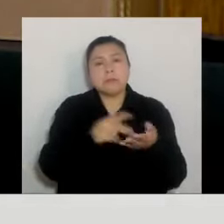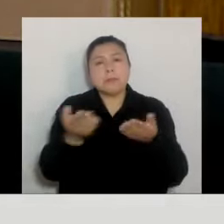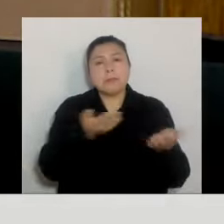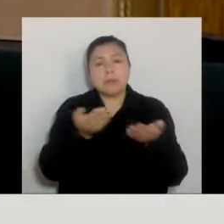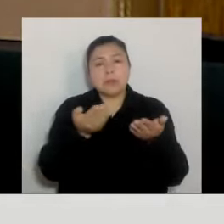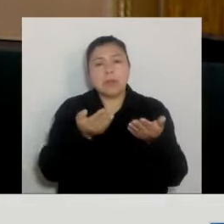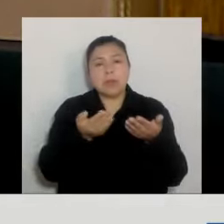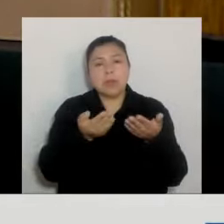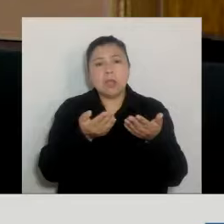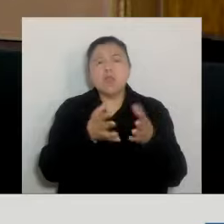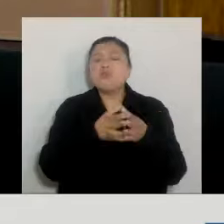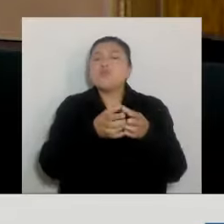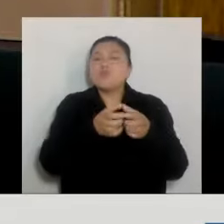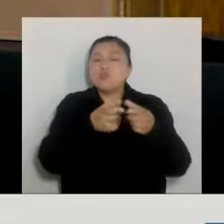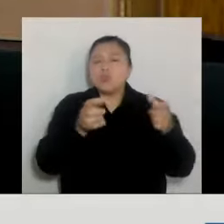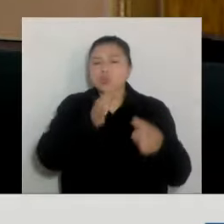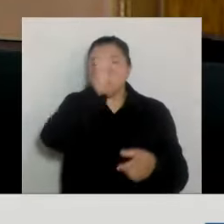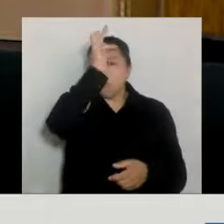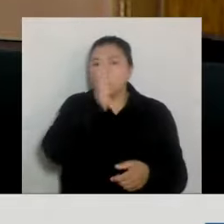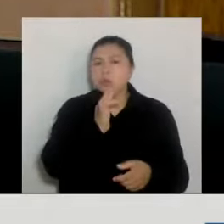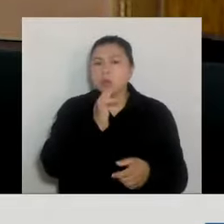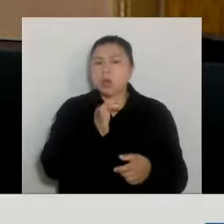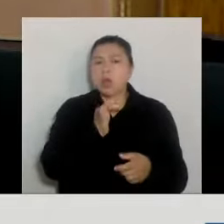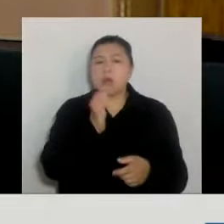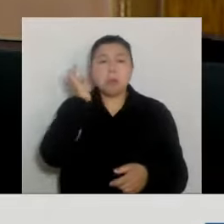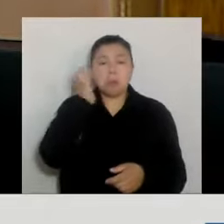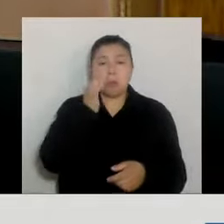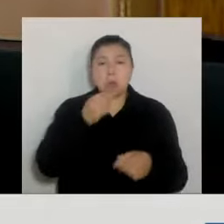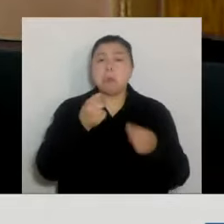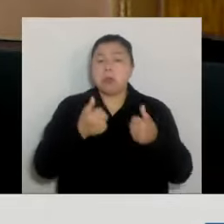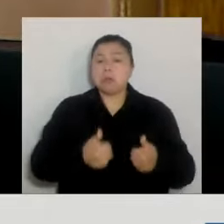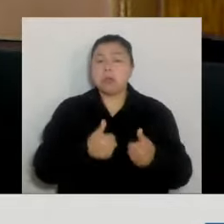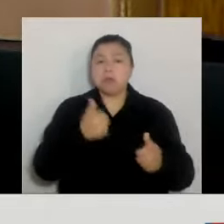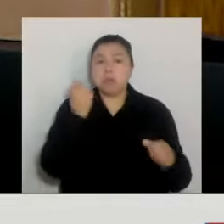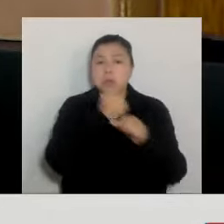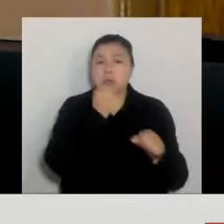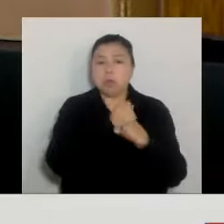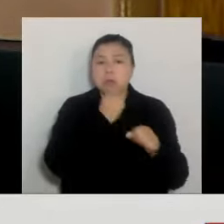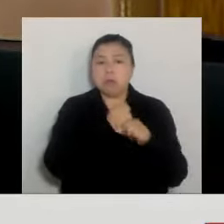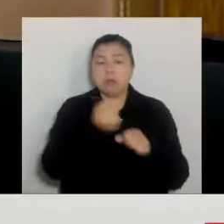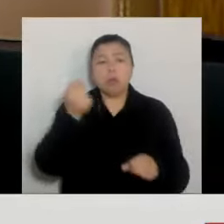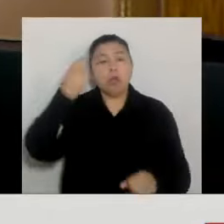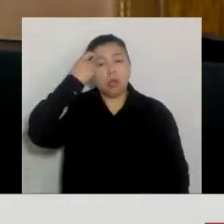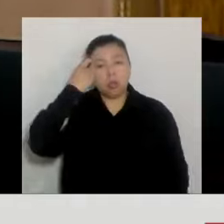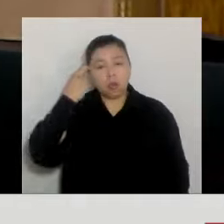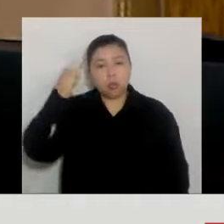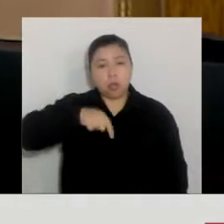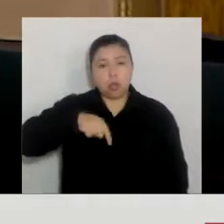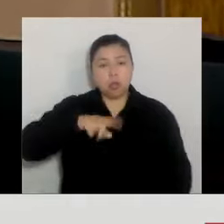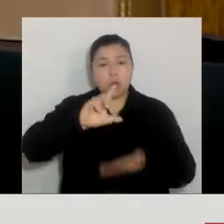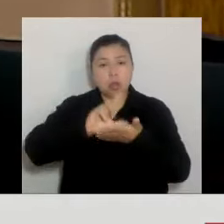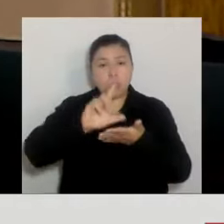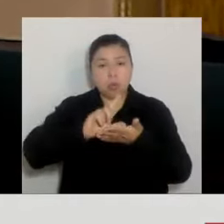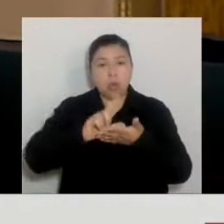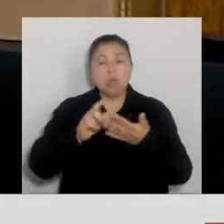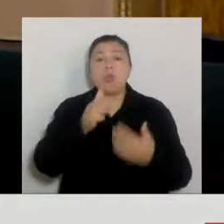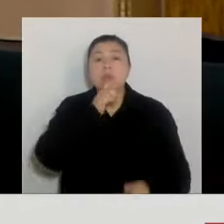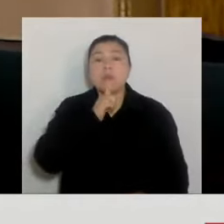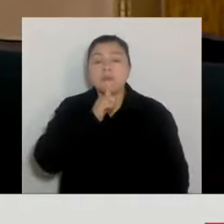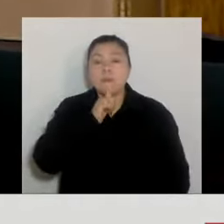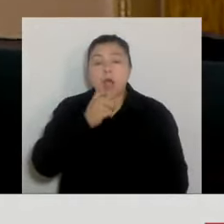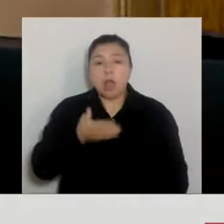personal para poder hacer bien su pega y yo creo que hoy día en el espacio que nos encontramos donde falta